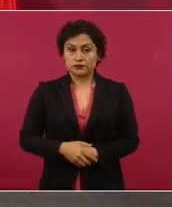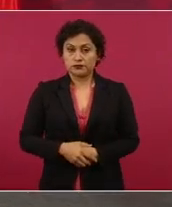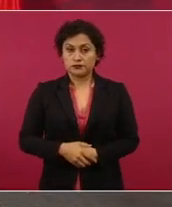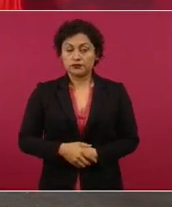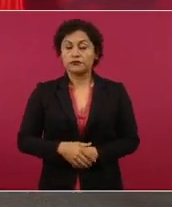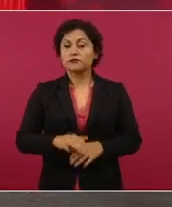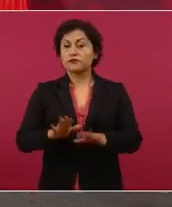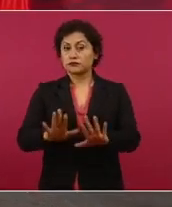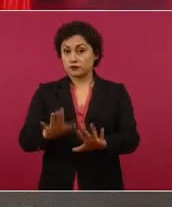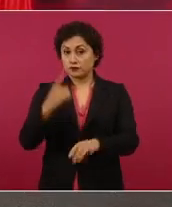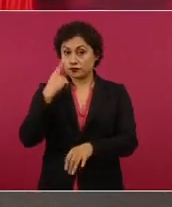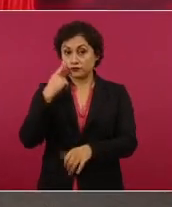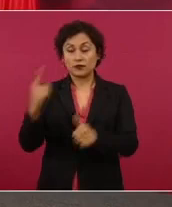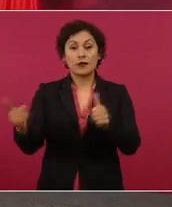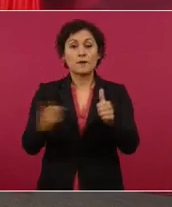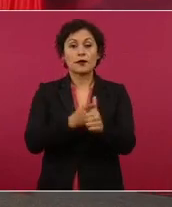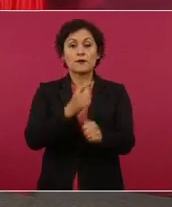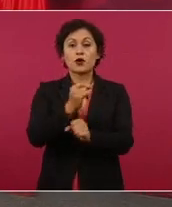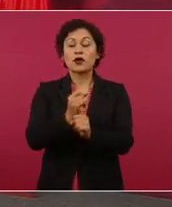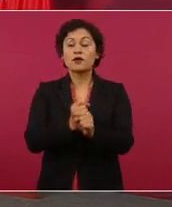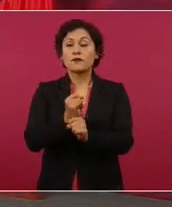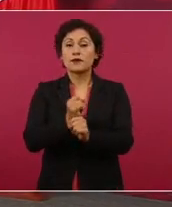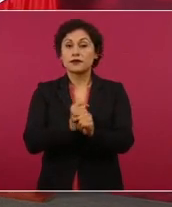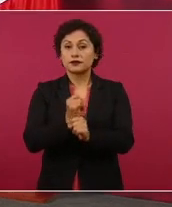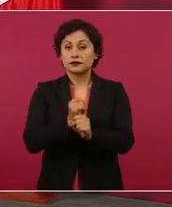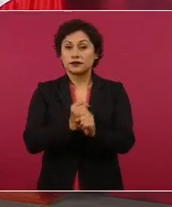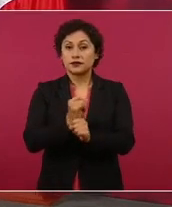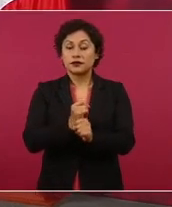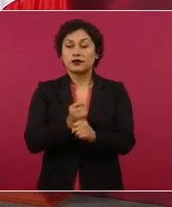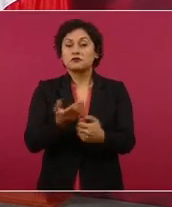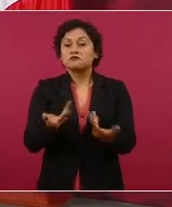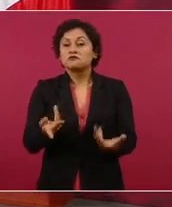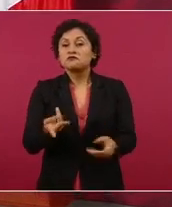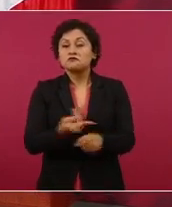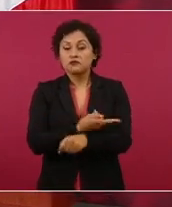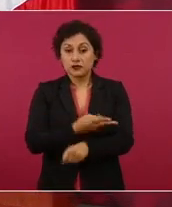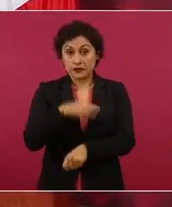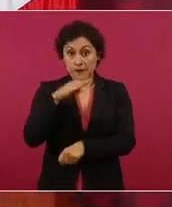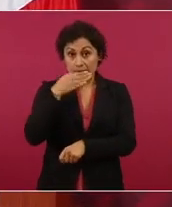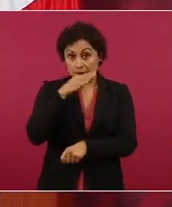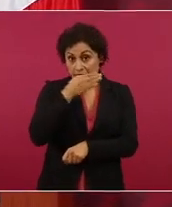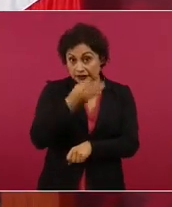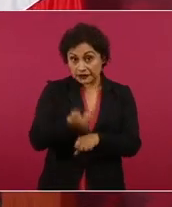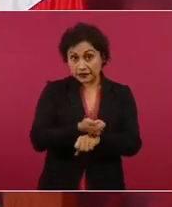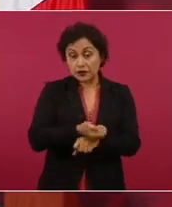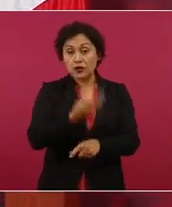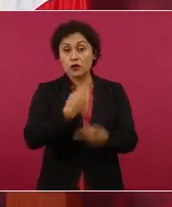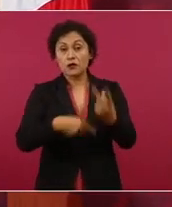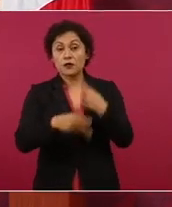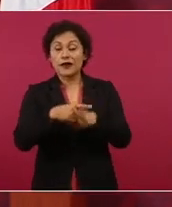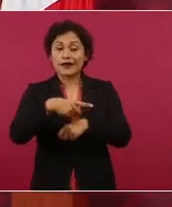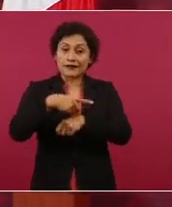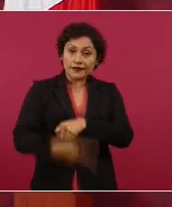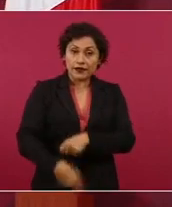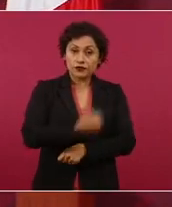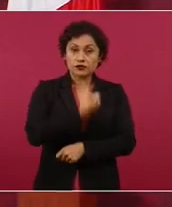se vea si ese maíz afecta a la salud, y